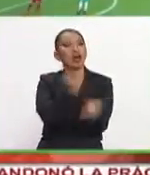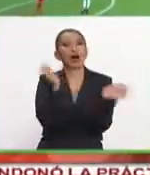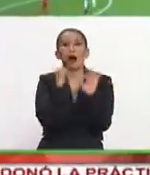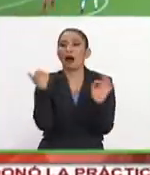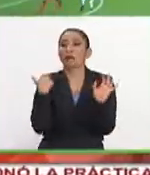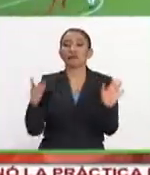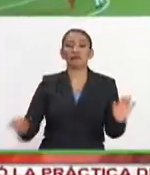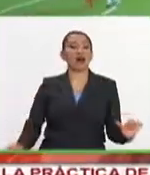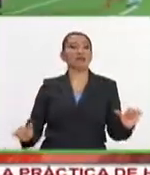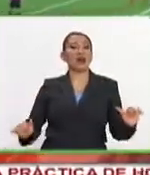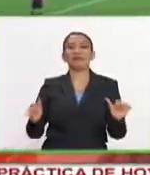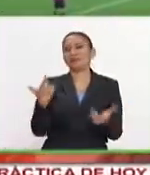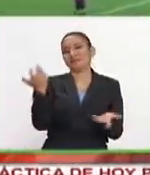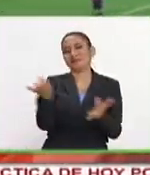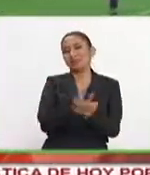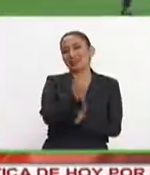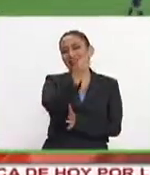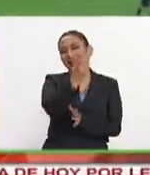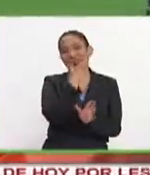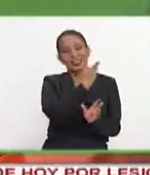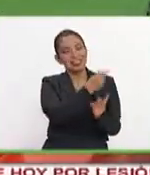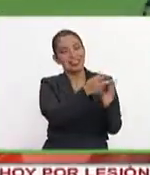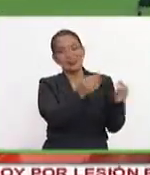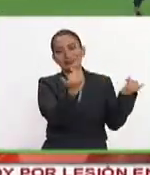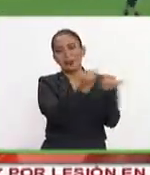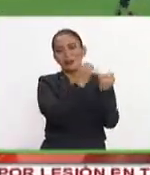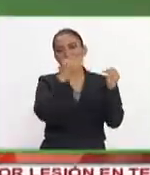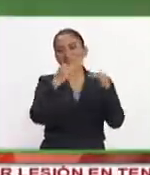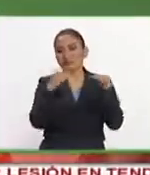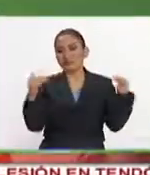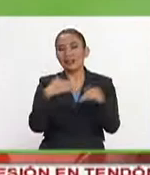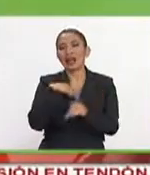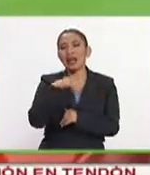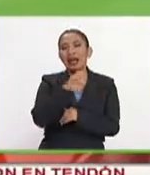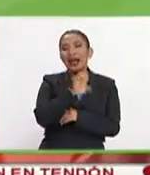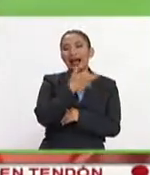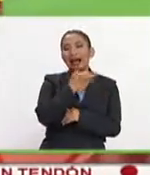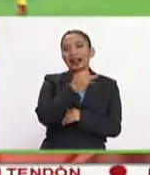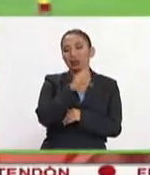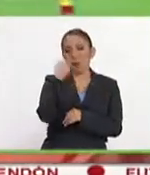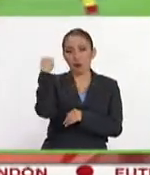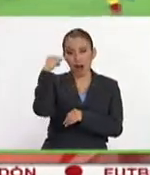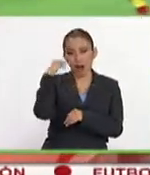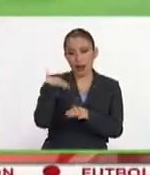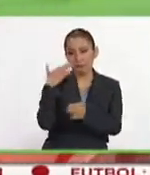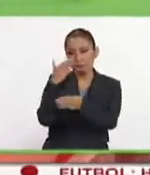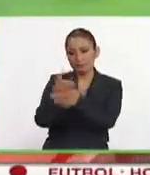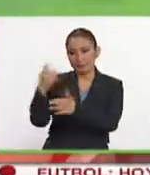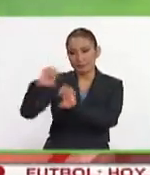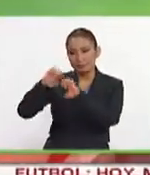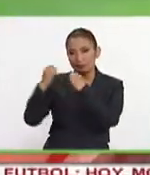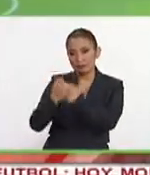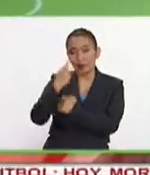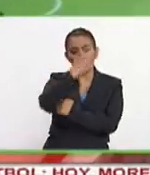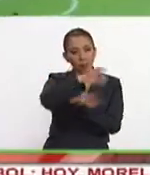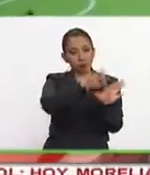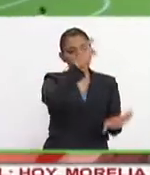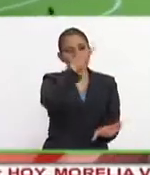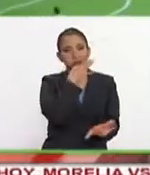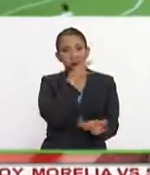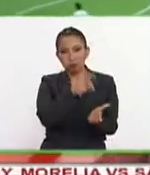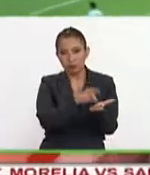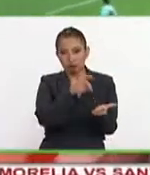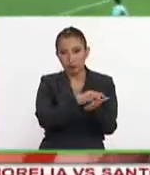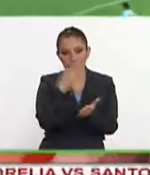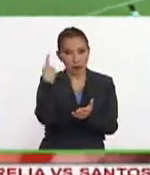están invictos, porque pues es la jornada 2 y han sido apenas empates. El equipo de Roberto Hernández, que es el de Morelia, regresa a casa luego de sacar un punto de su visita a